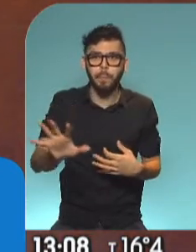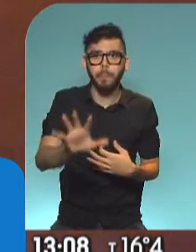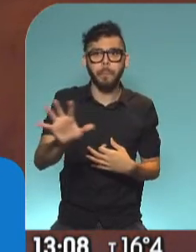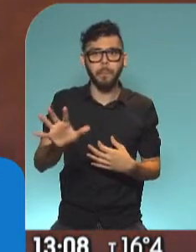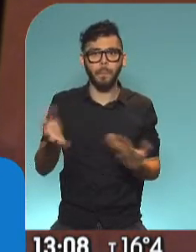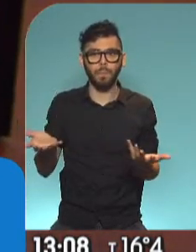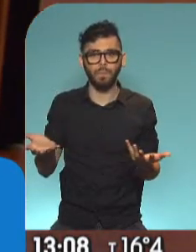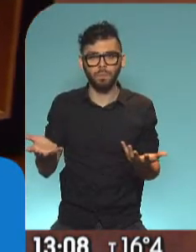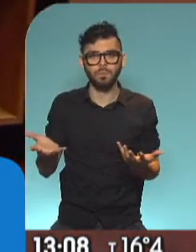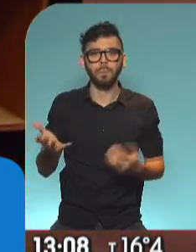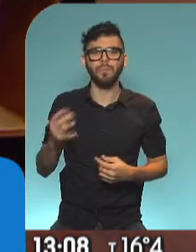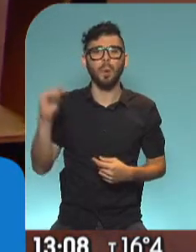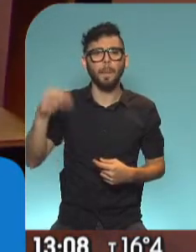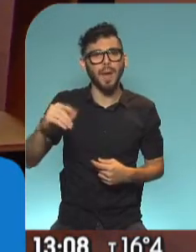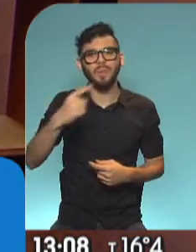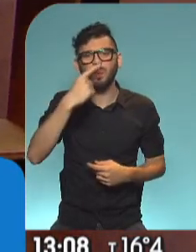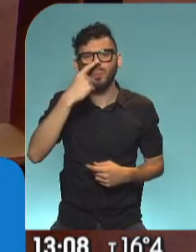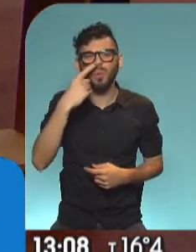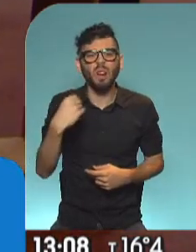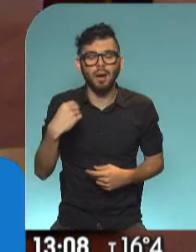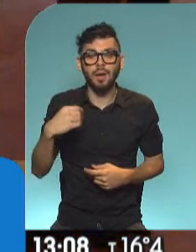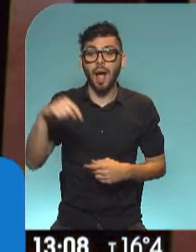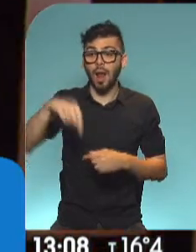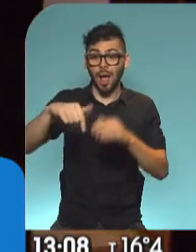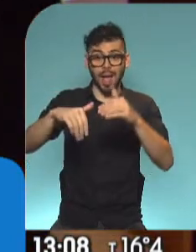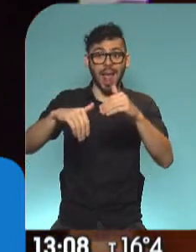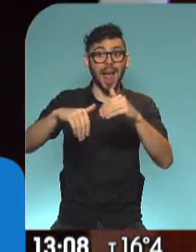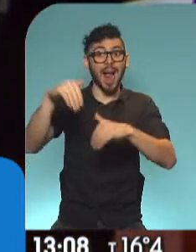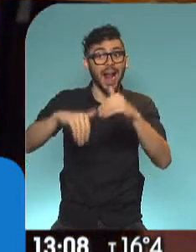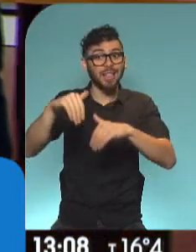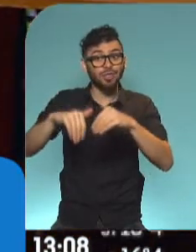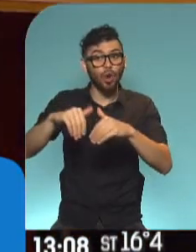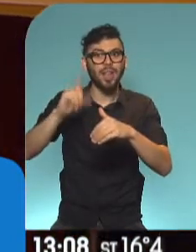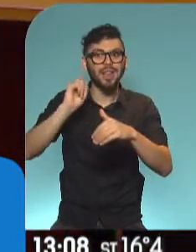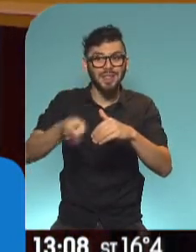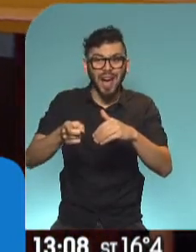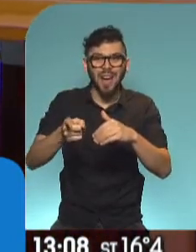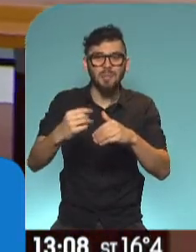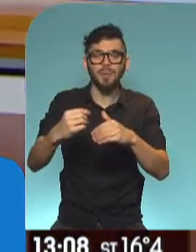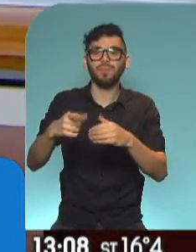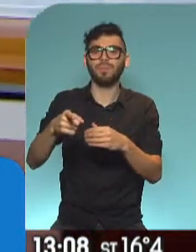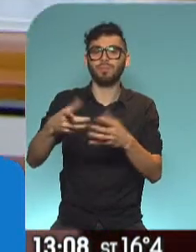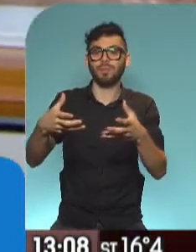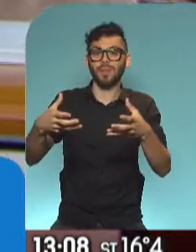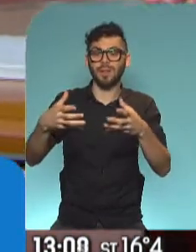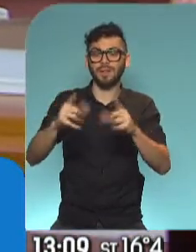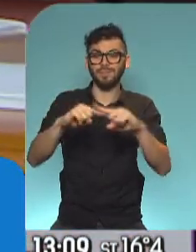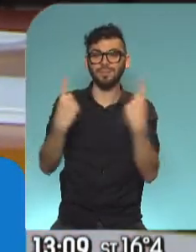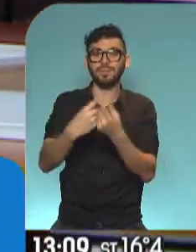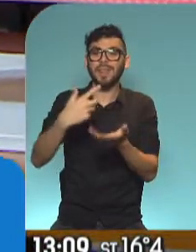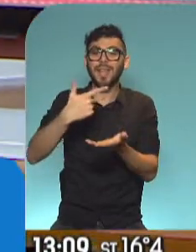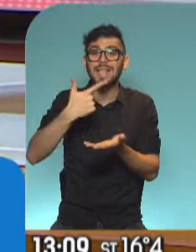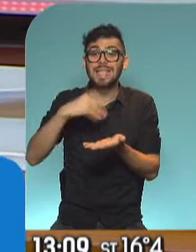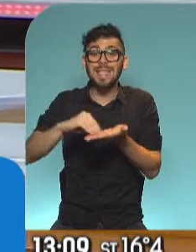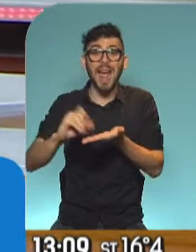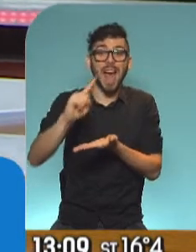de los datos que me parece interesante también resaltar es que en esta elección también se define 1/3 de la composición de la Cámara de Senadores. Entonces